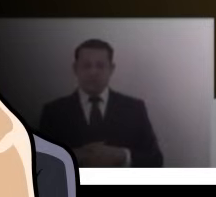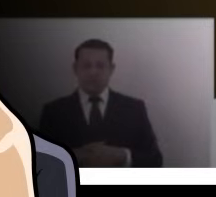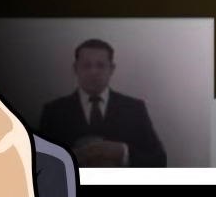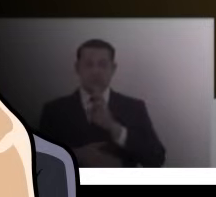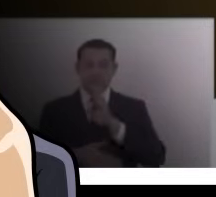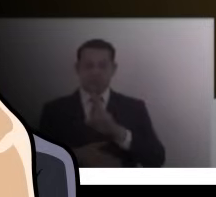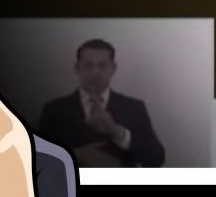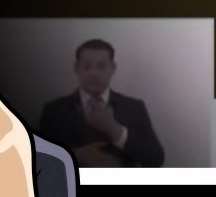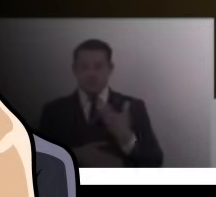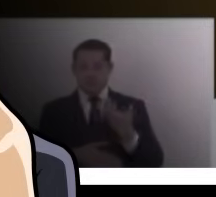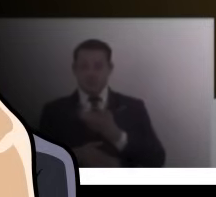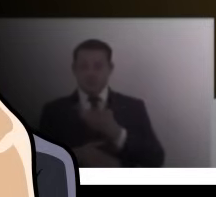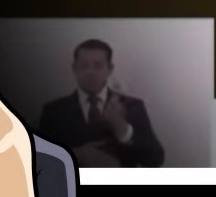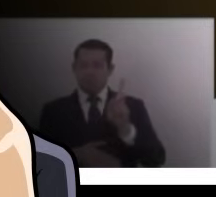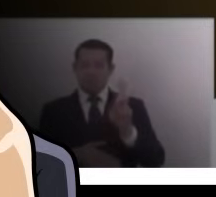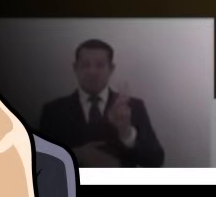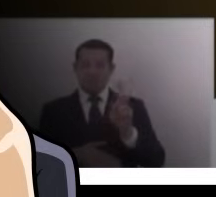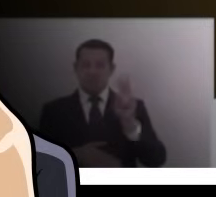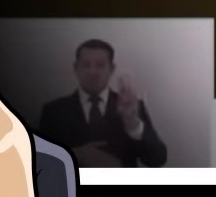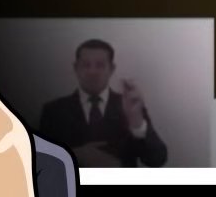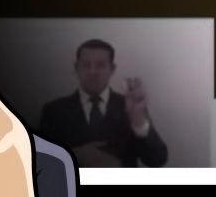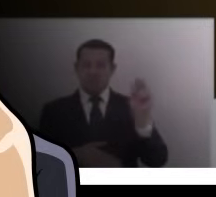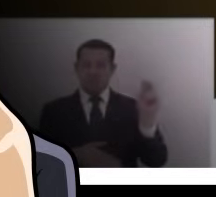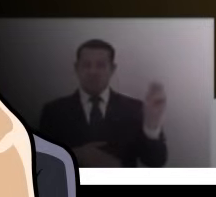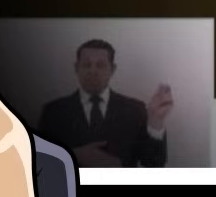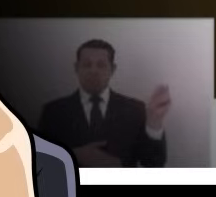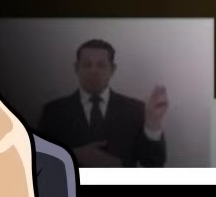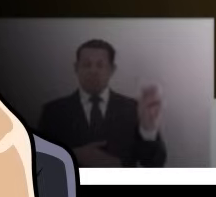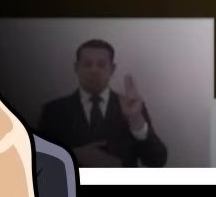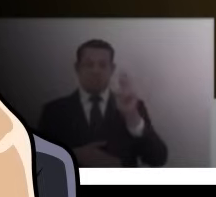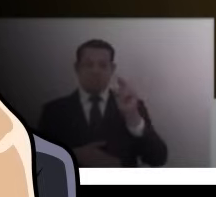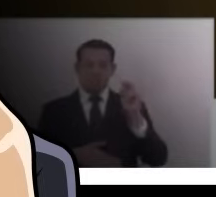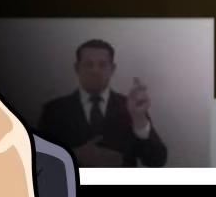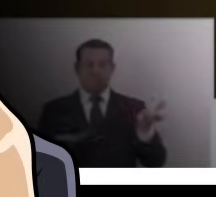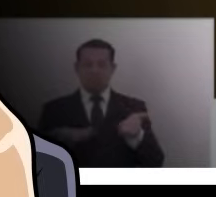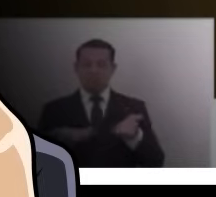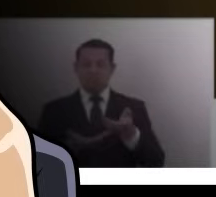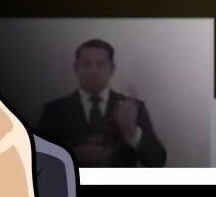La respuesta de nosotros es no, no lo vamos a hacer.